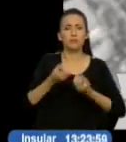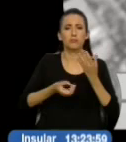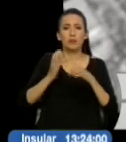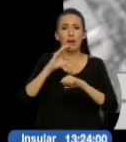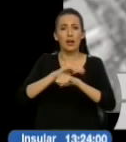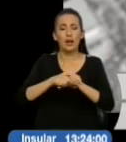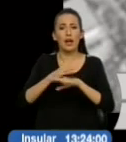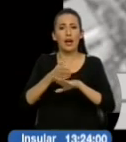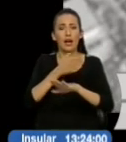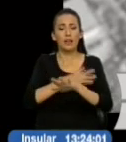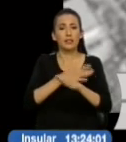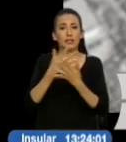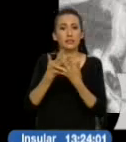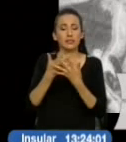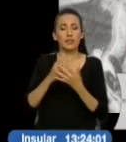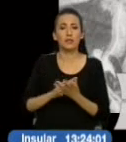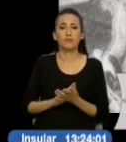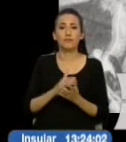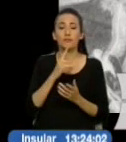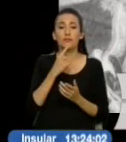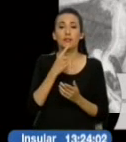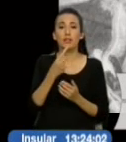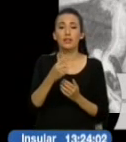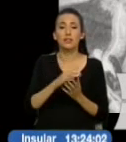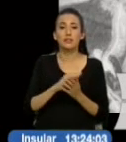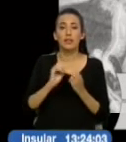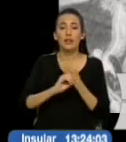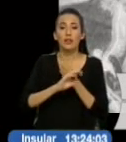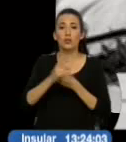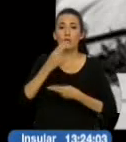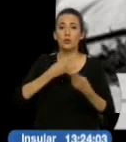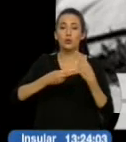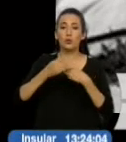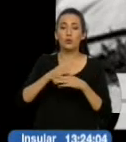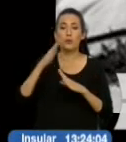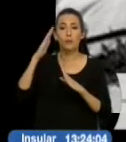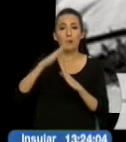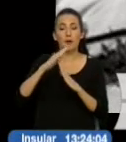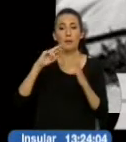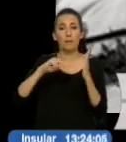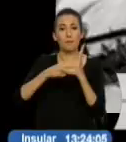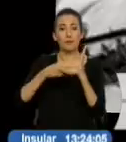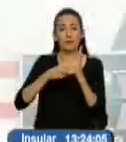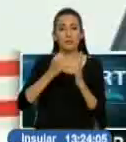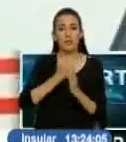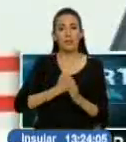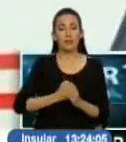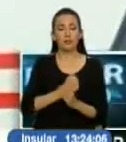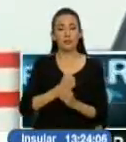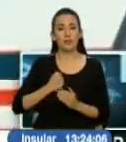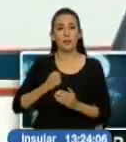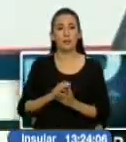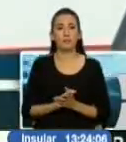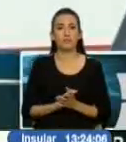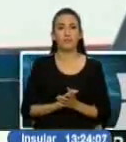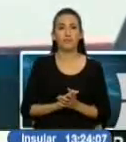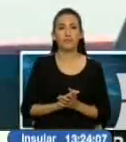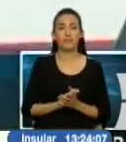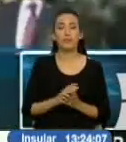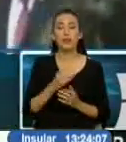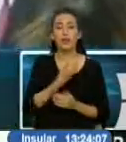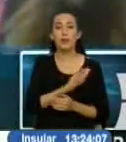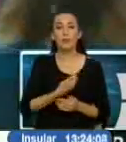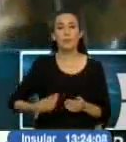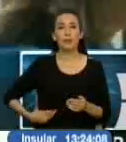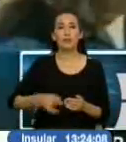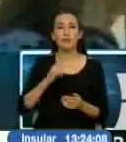asesinados en la cárcel de Sainaya. Esta declaración se dio durante la nueva ronda de negociaciones de paz para Siria en Ginebra. El presidente de Estados Unidos, Donald